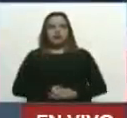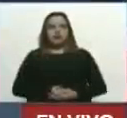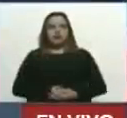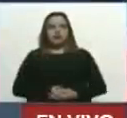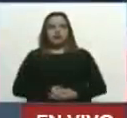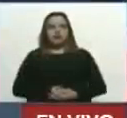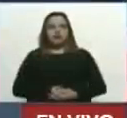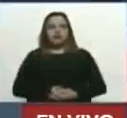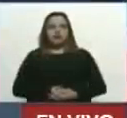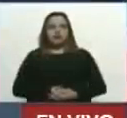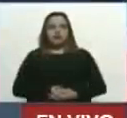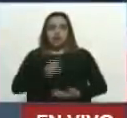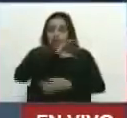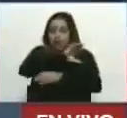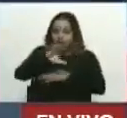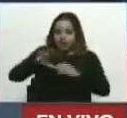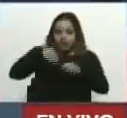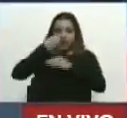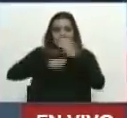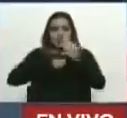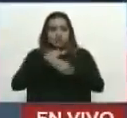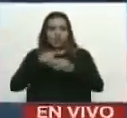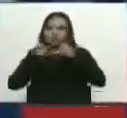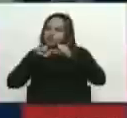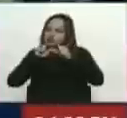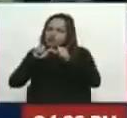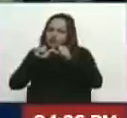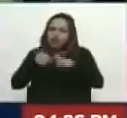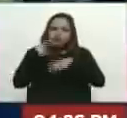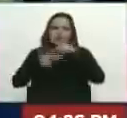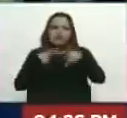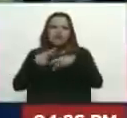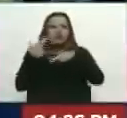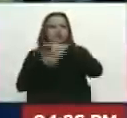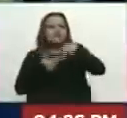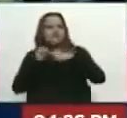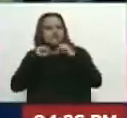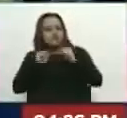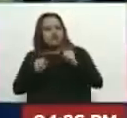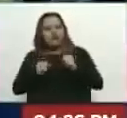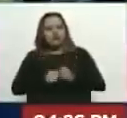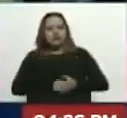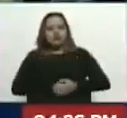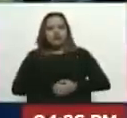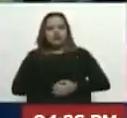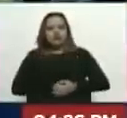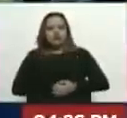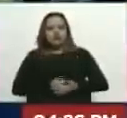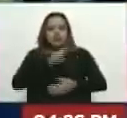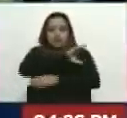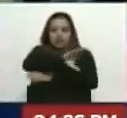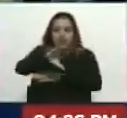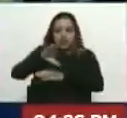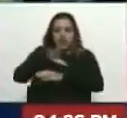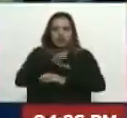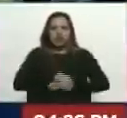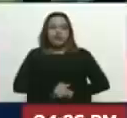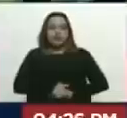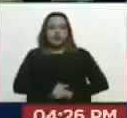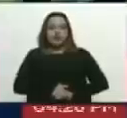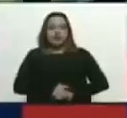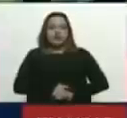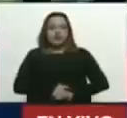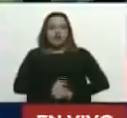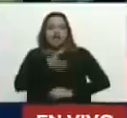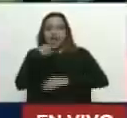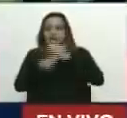El Caribe ha producido permanentes procesos de rebeldía y el Caribe ha producido tres